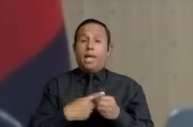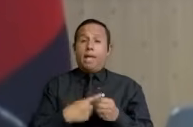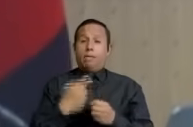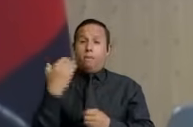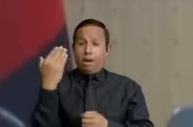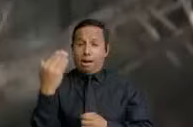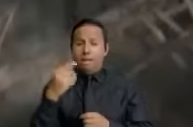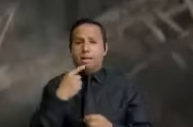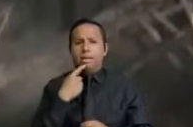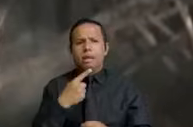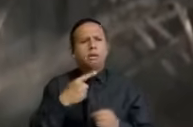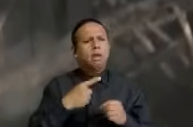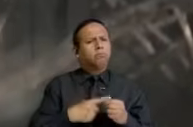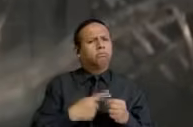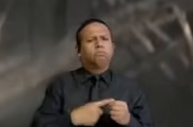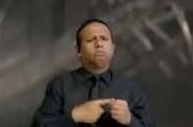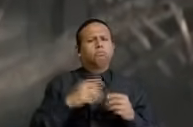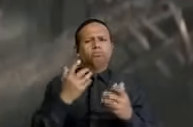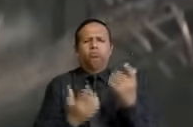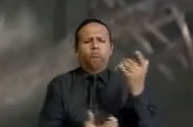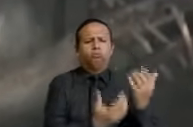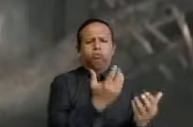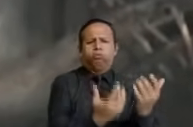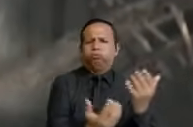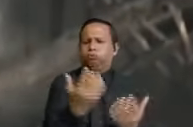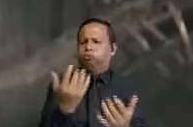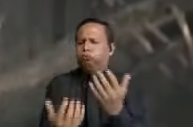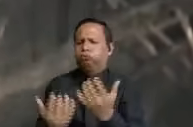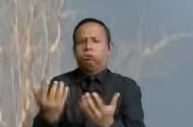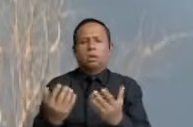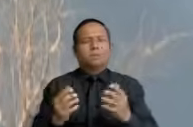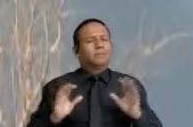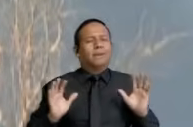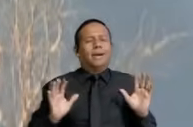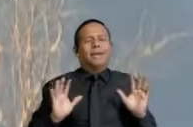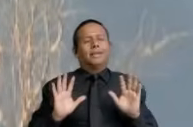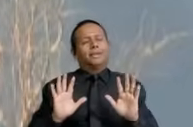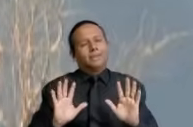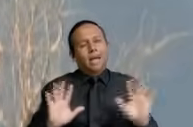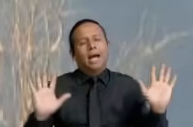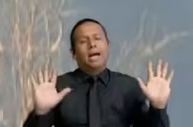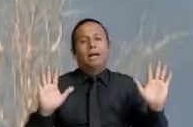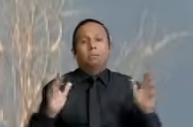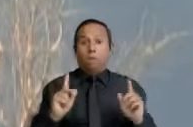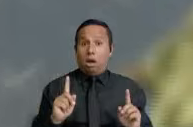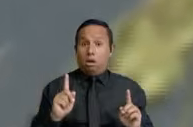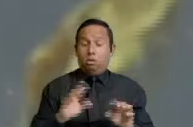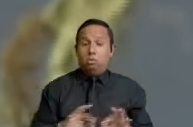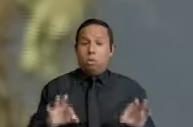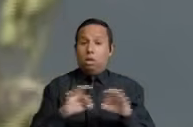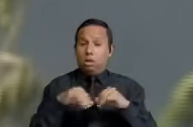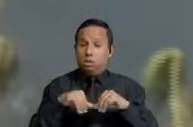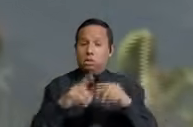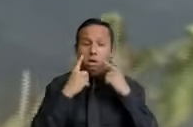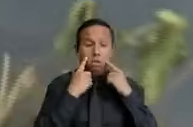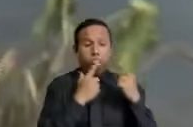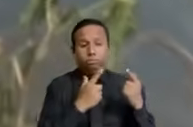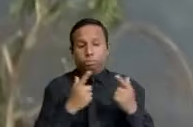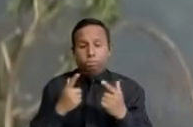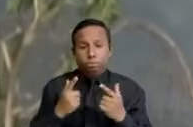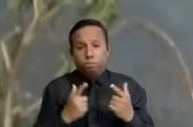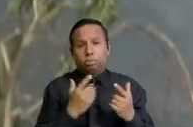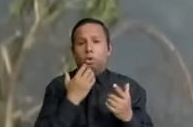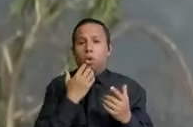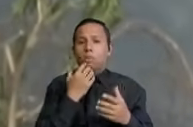incendios en Quito ya no cuentan con una línea de propagación como ocurrió el miércoles sin embargo no bajarán la guardia en las labores de combate y